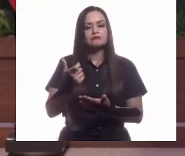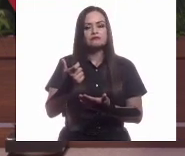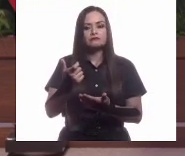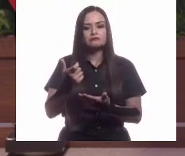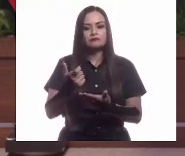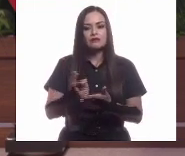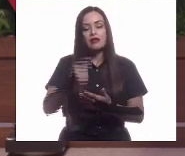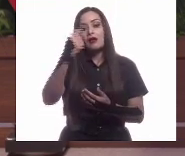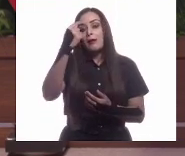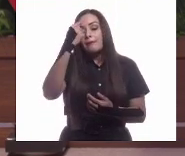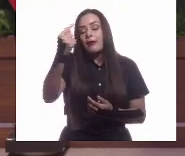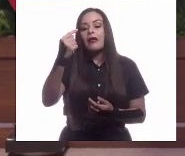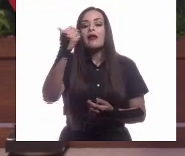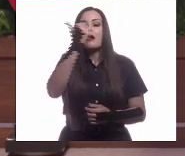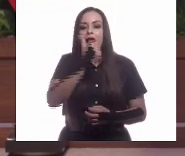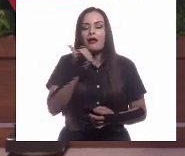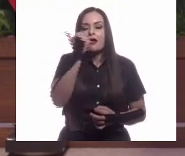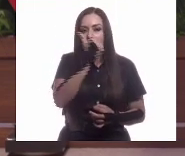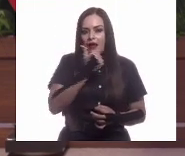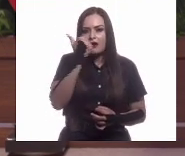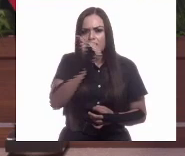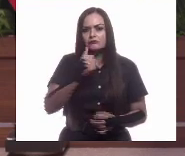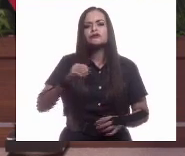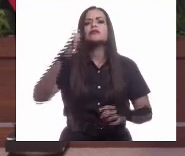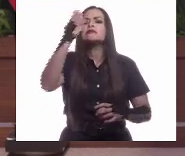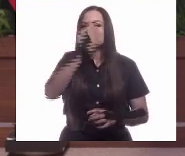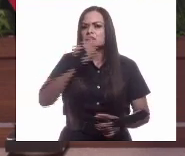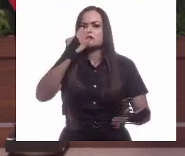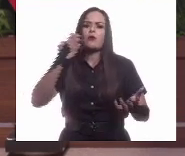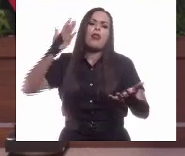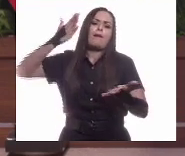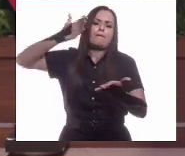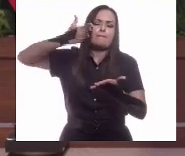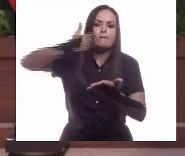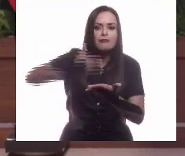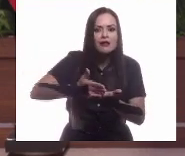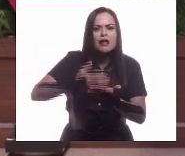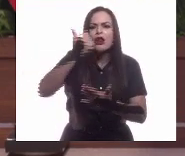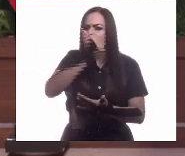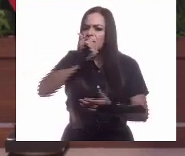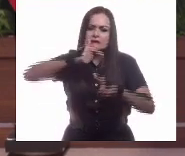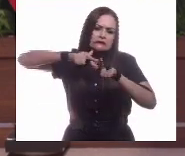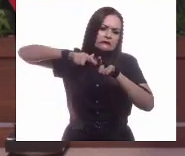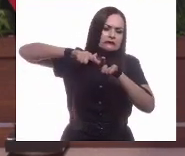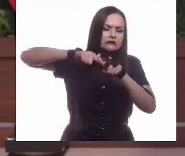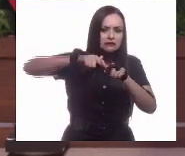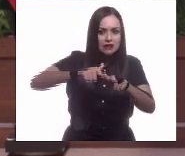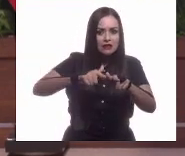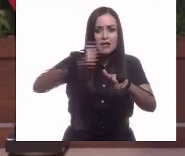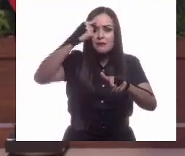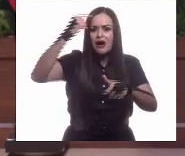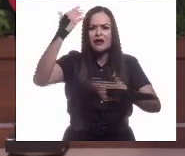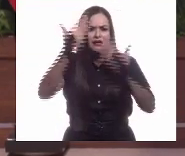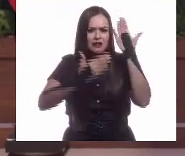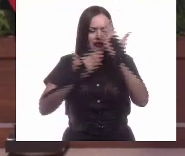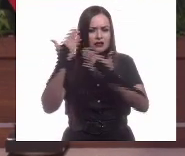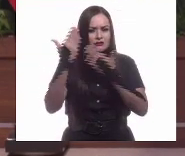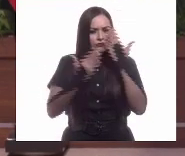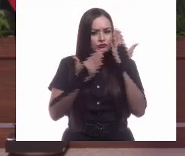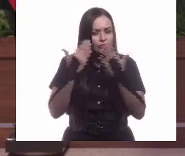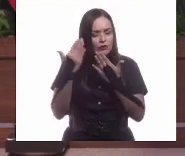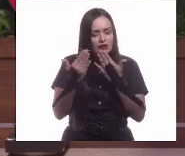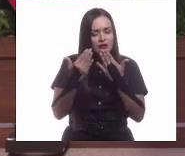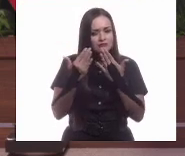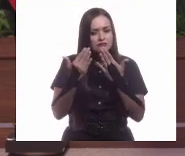da para que los alumnos lleguen a la escuela, para que permanezcan en ella, y para que estudien con dignidad y